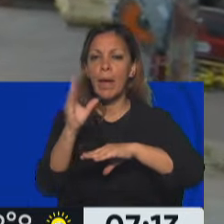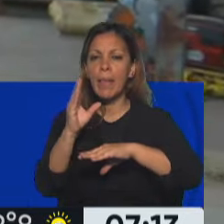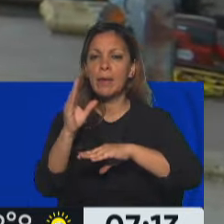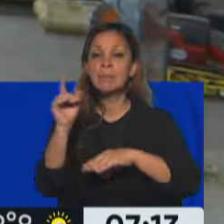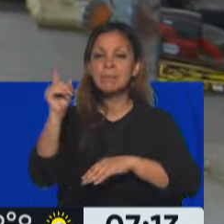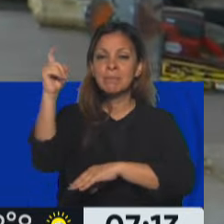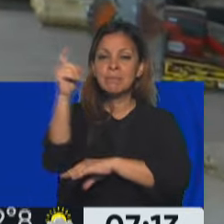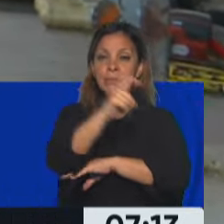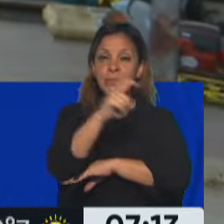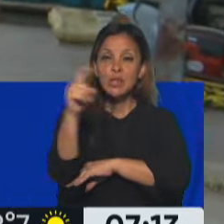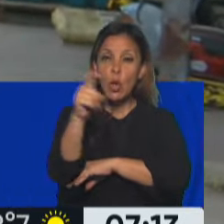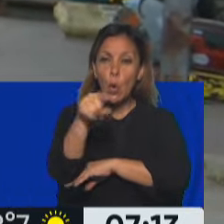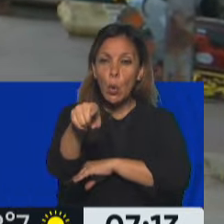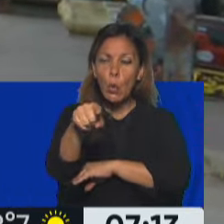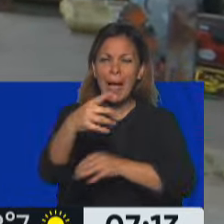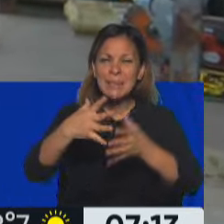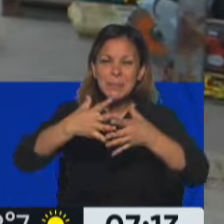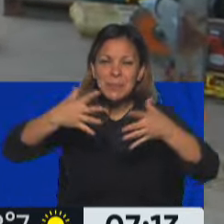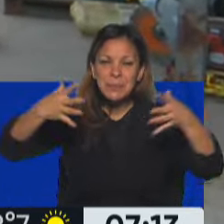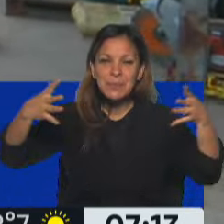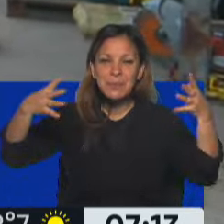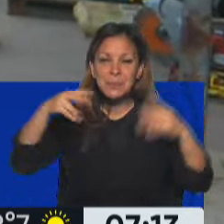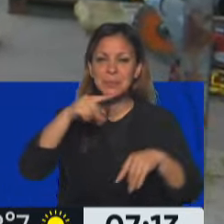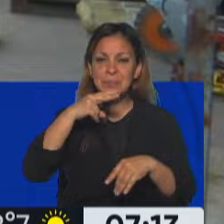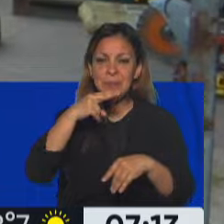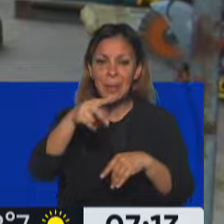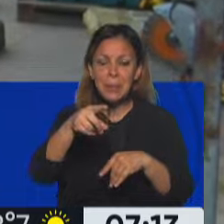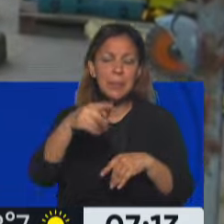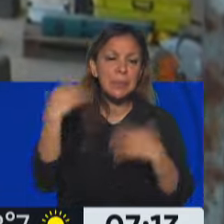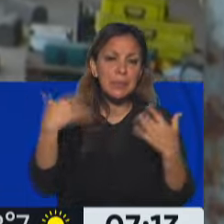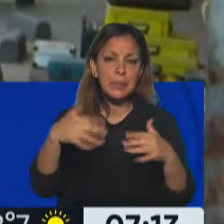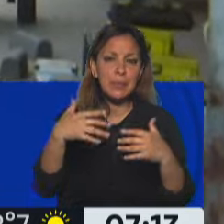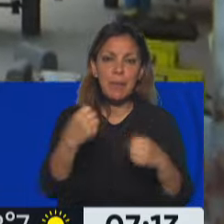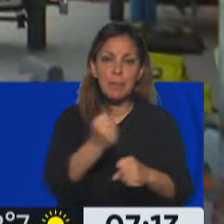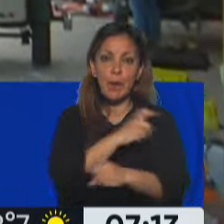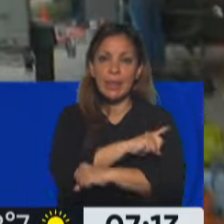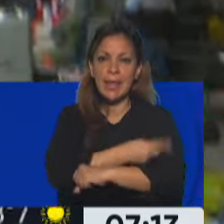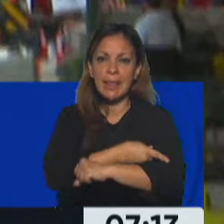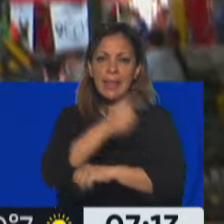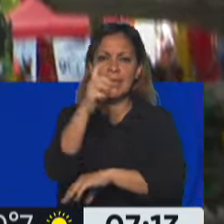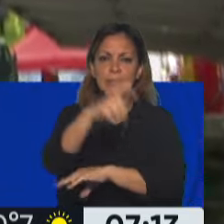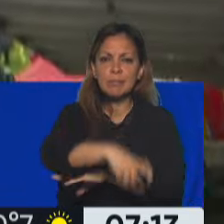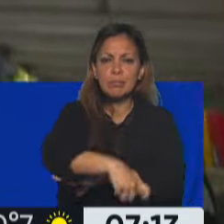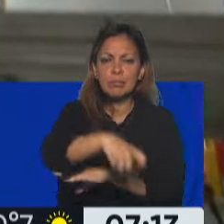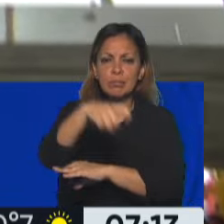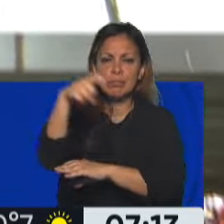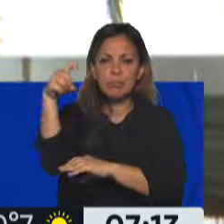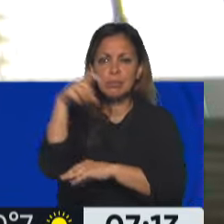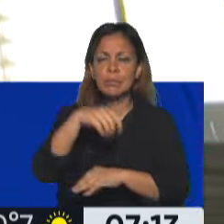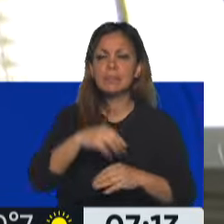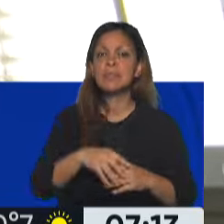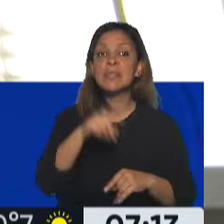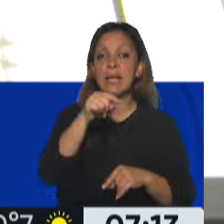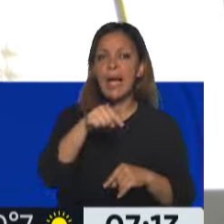grúa gigante que tiene muchísima más potencia que la grúa que estaban usando, y se están extrayendo, bueno, por